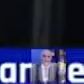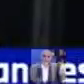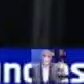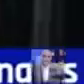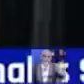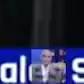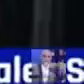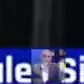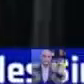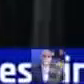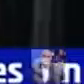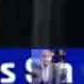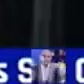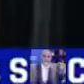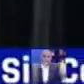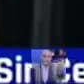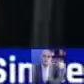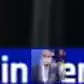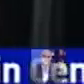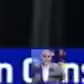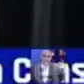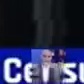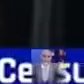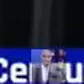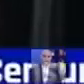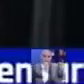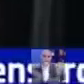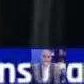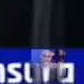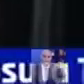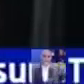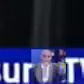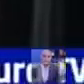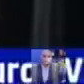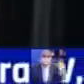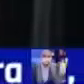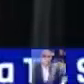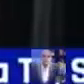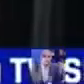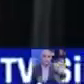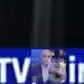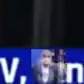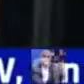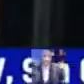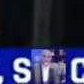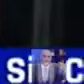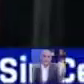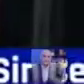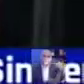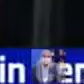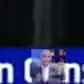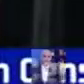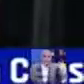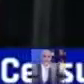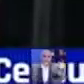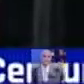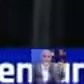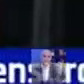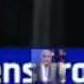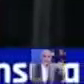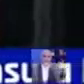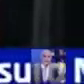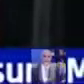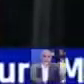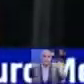su escaño, en su asiento, y le da así como chocar el puño, como si hubiera hecho una gracia a